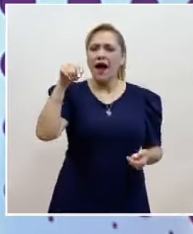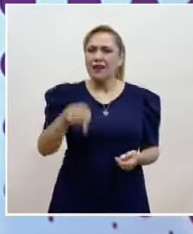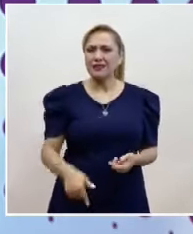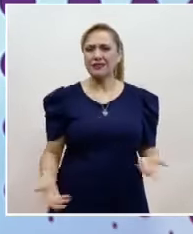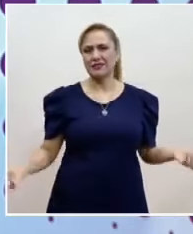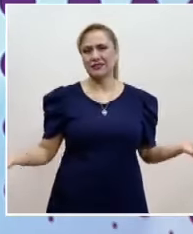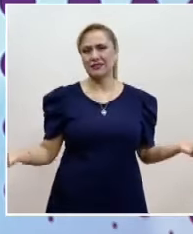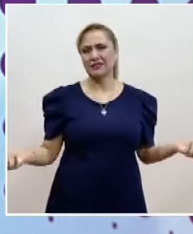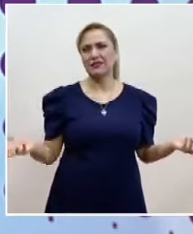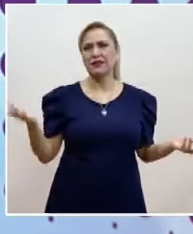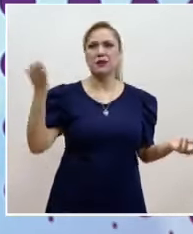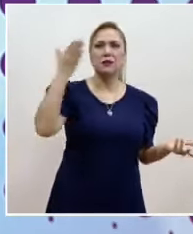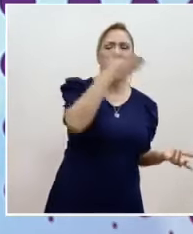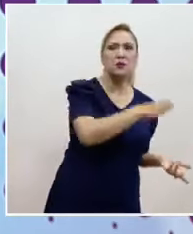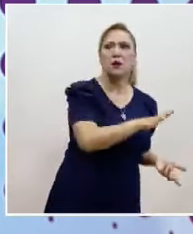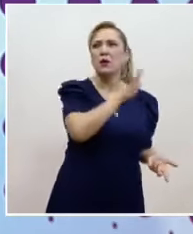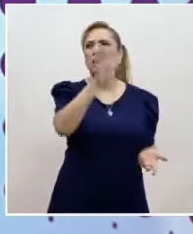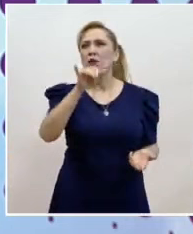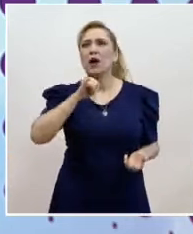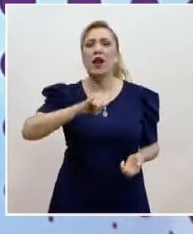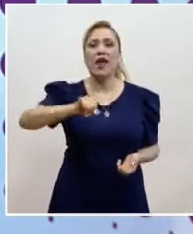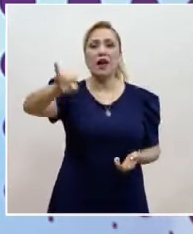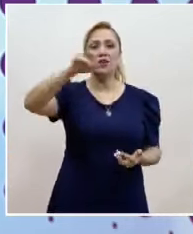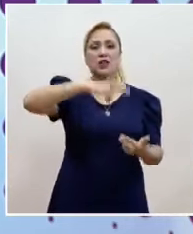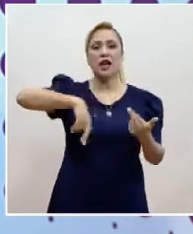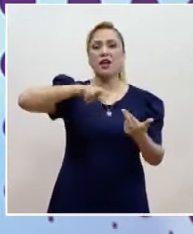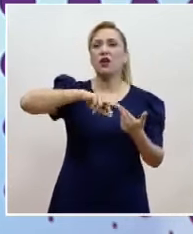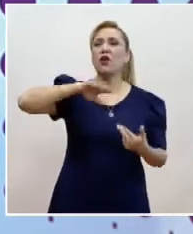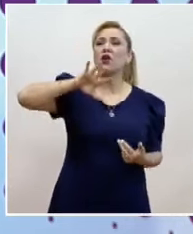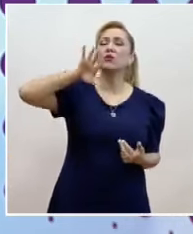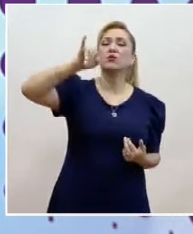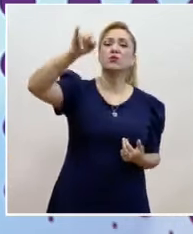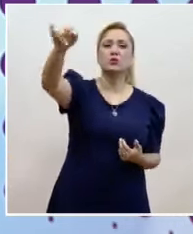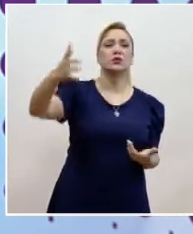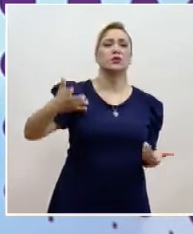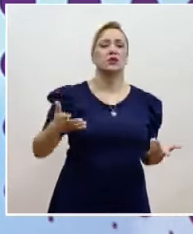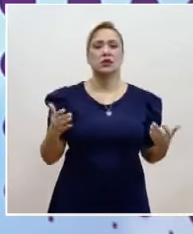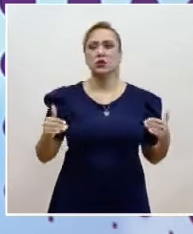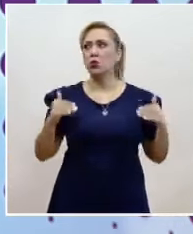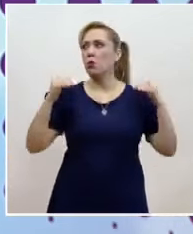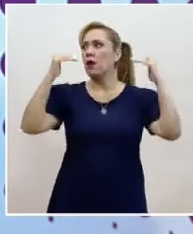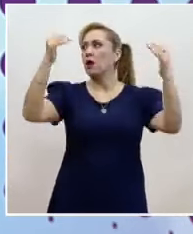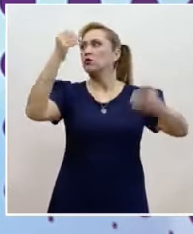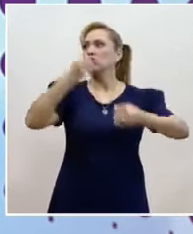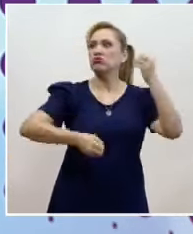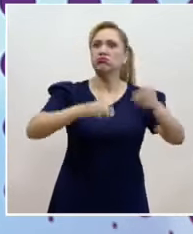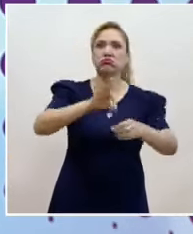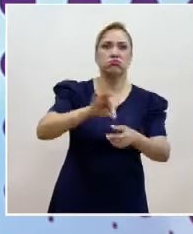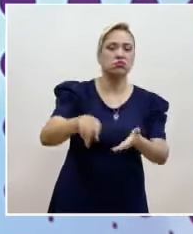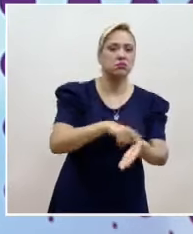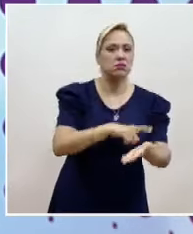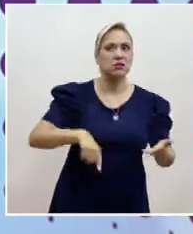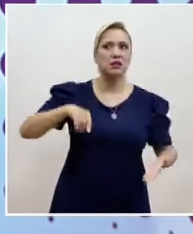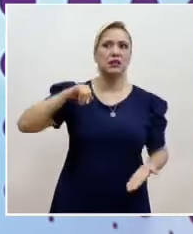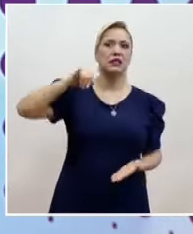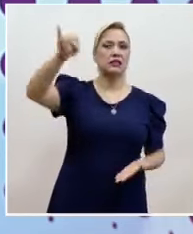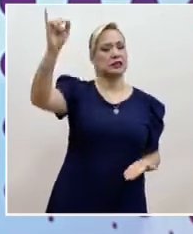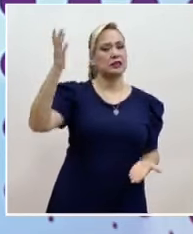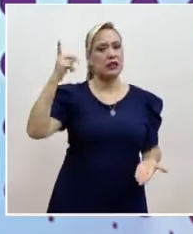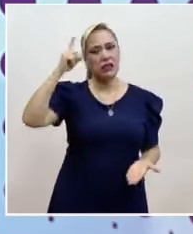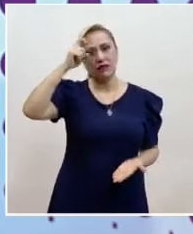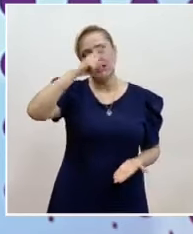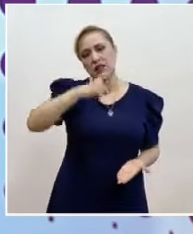las diferentes ciudades en sala regional, en sala superior, que es un órgano terminal que resuelve todos los conflictos electorales, y creo que